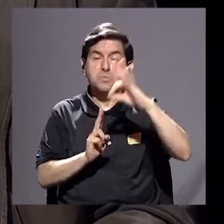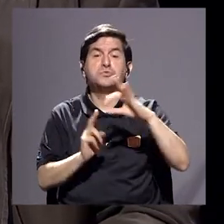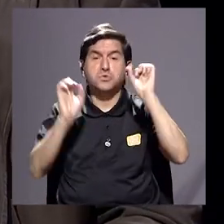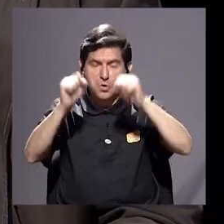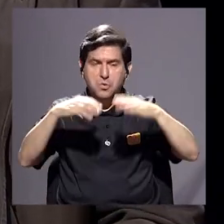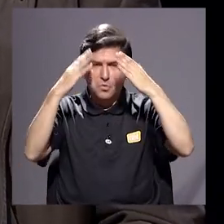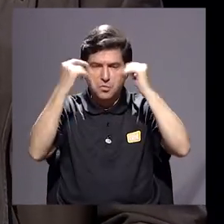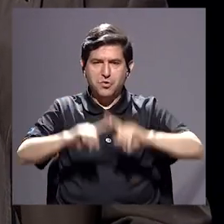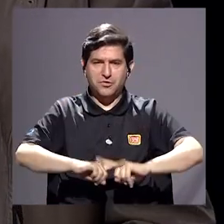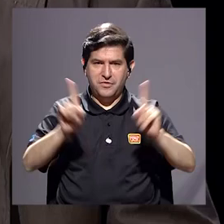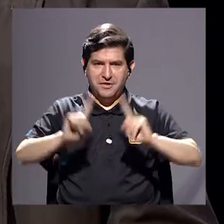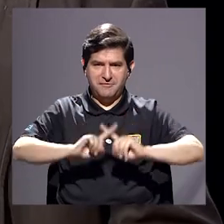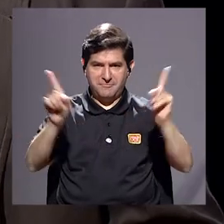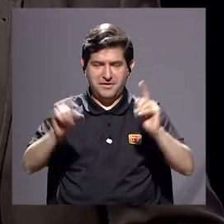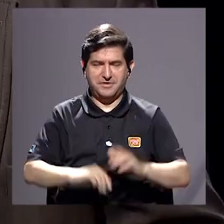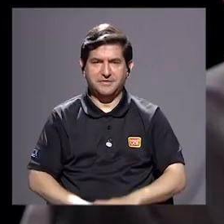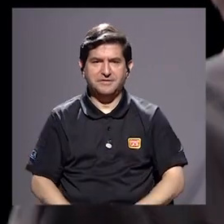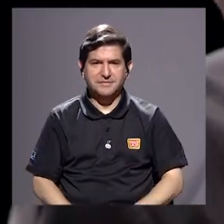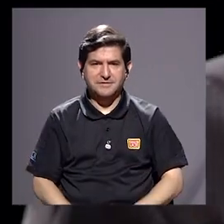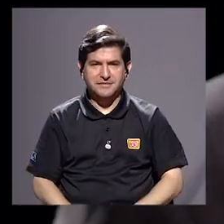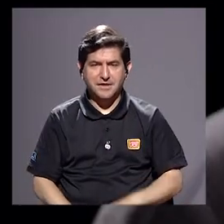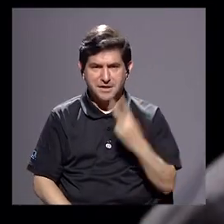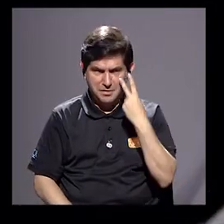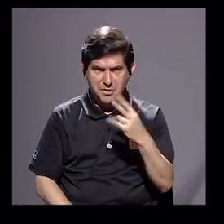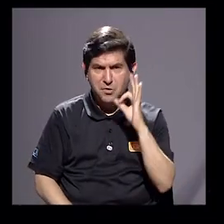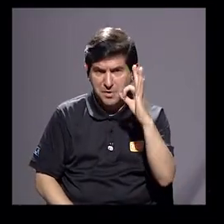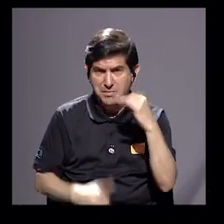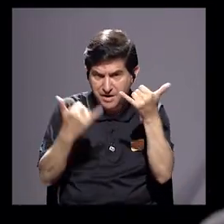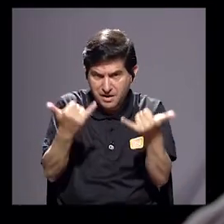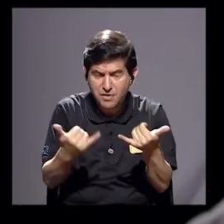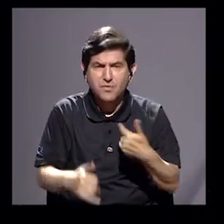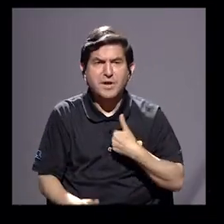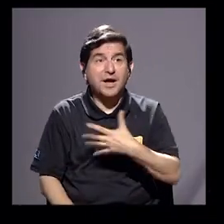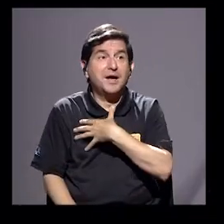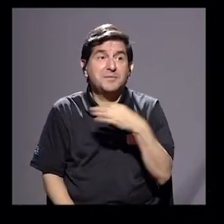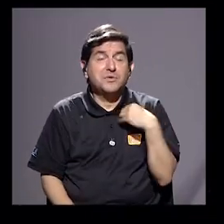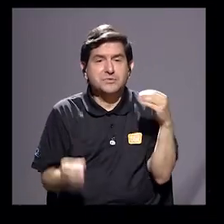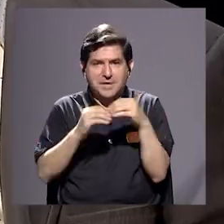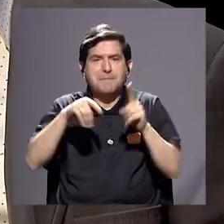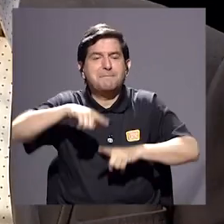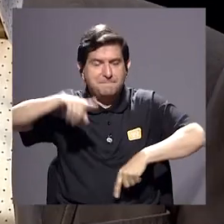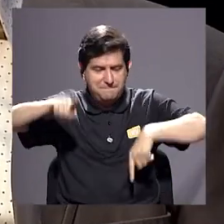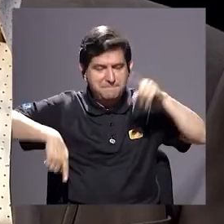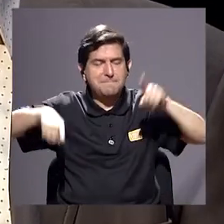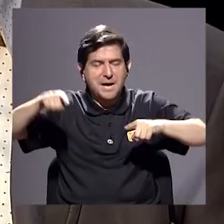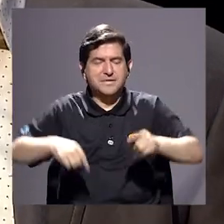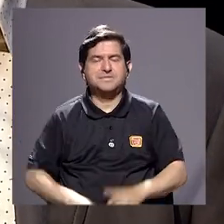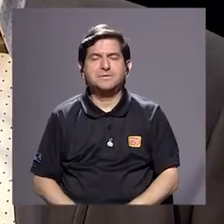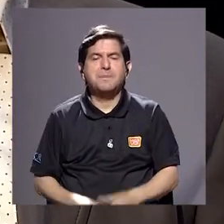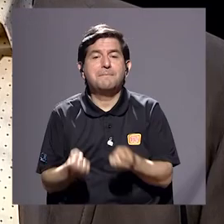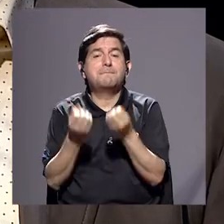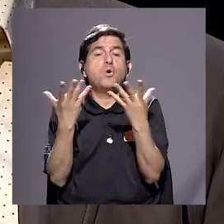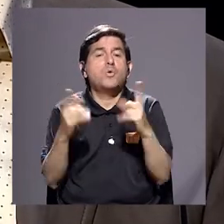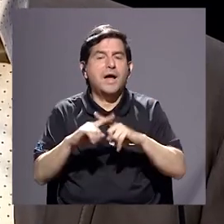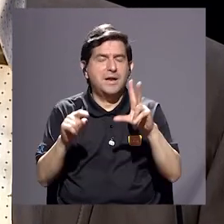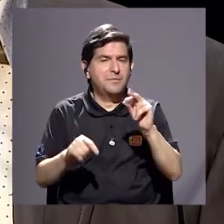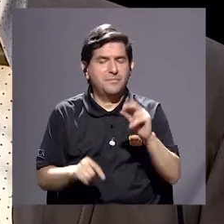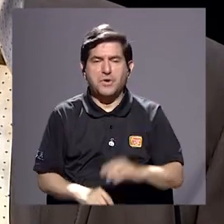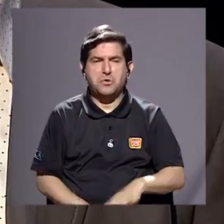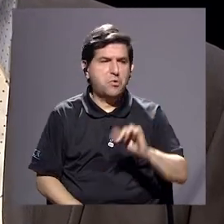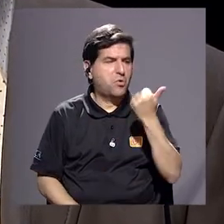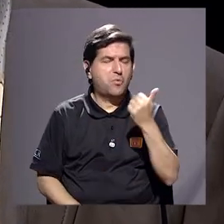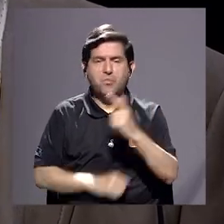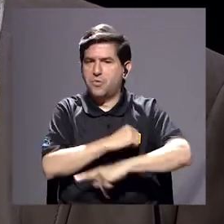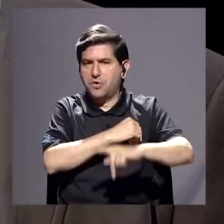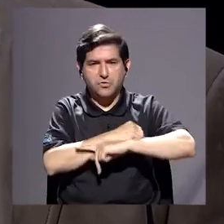para poder informar los diferentes la de litros la de en buenas condiciones en este momento me gustaría que fuera más diversa más plural pero no es tan seria como otros